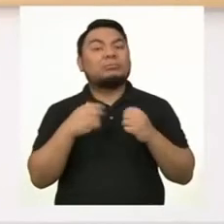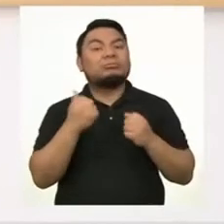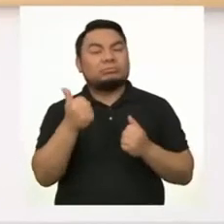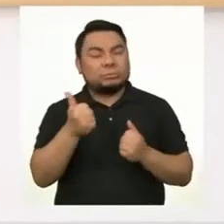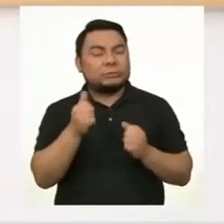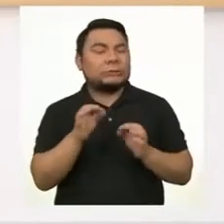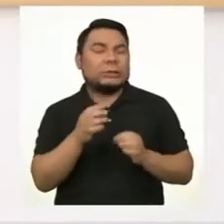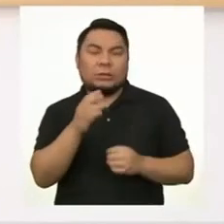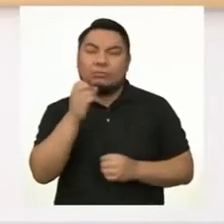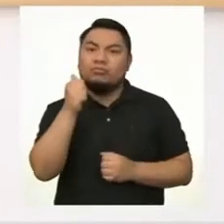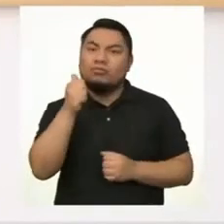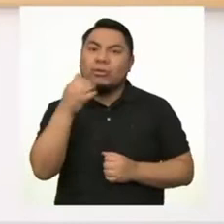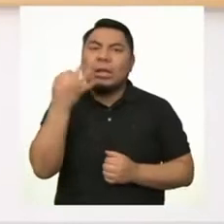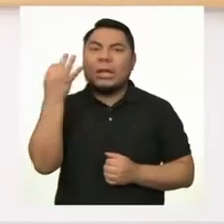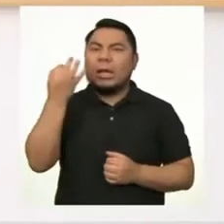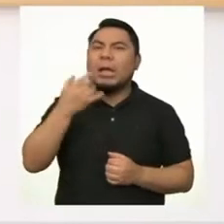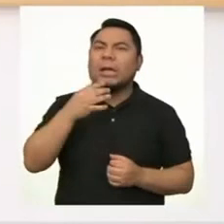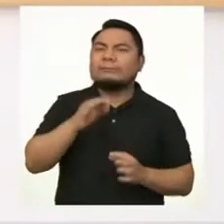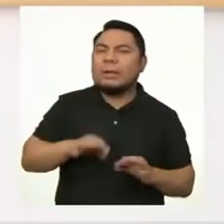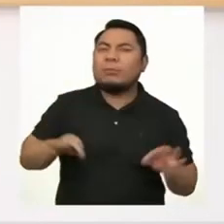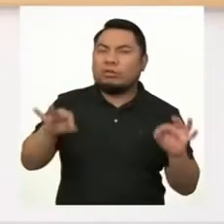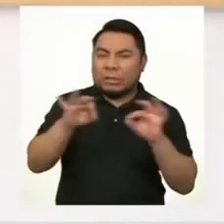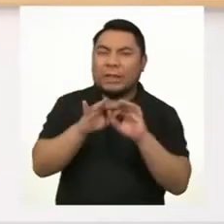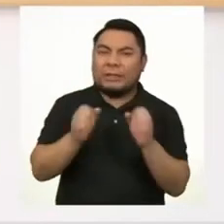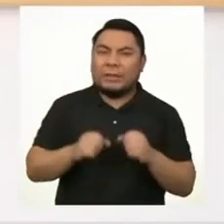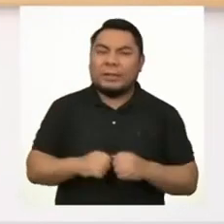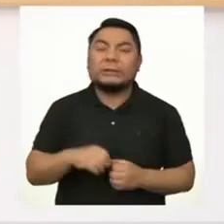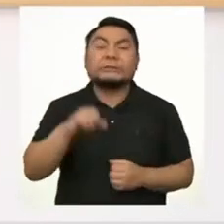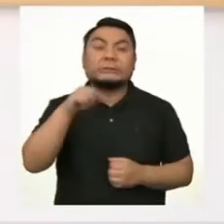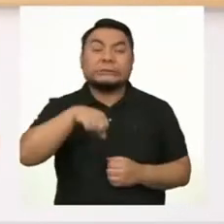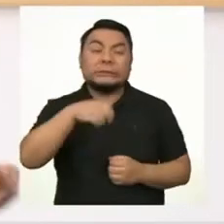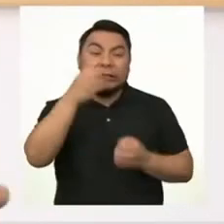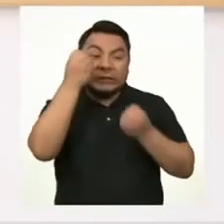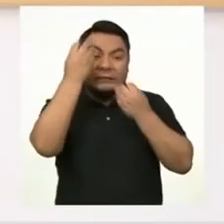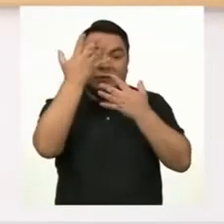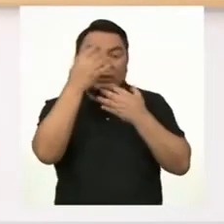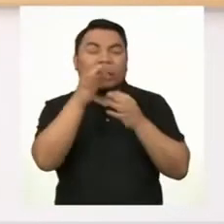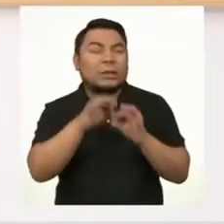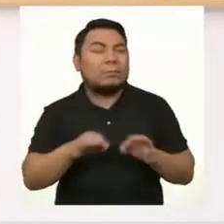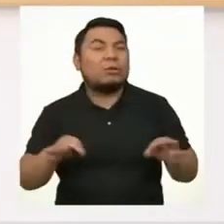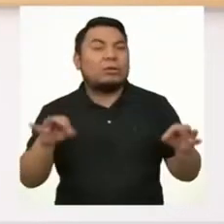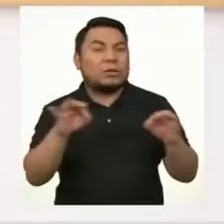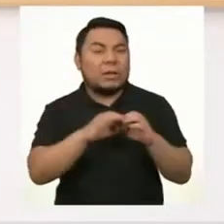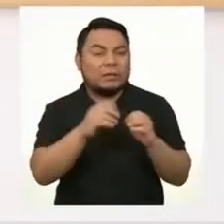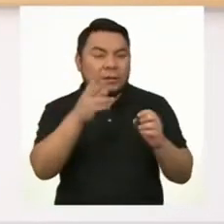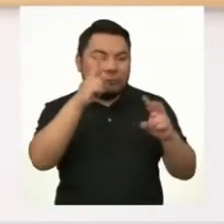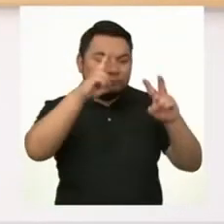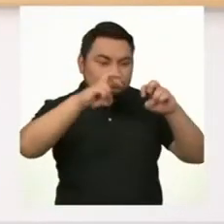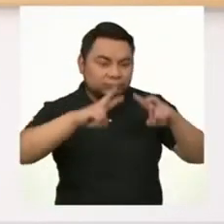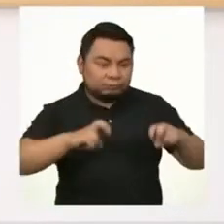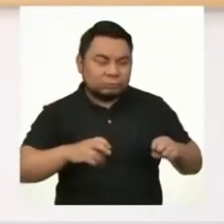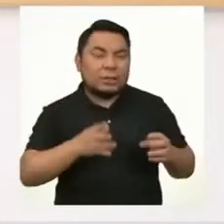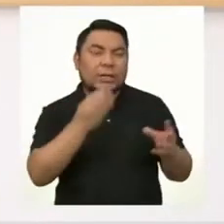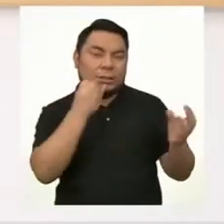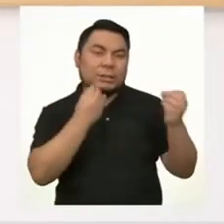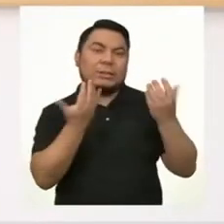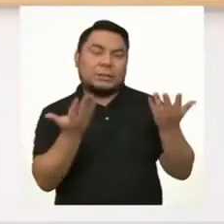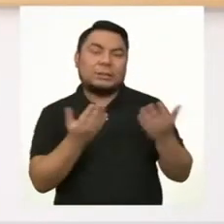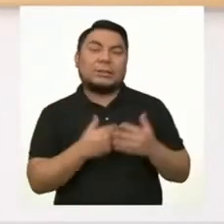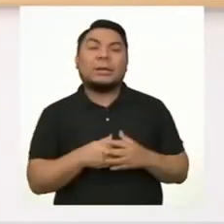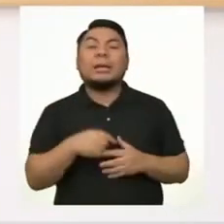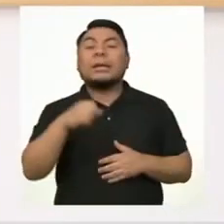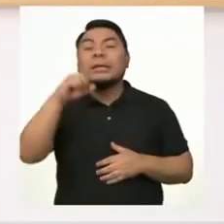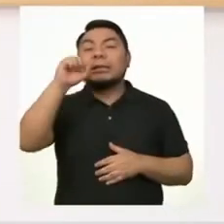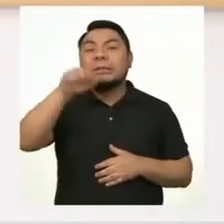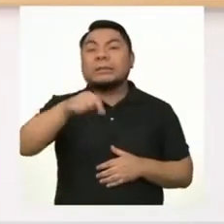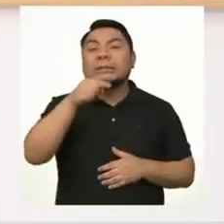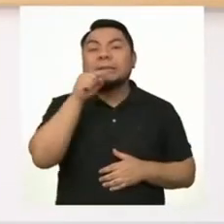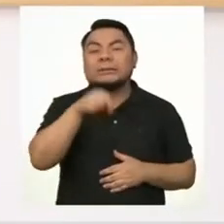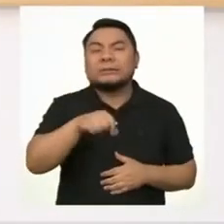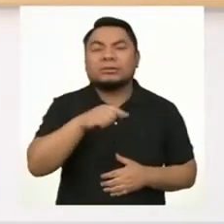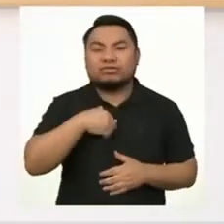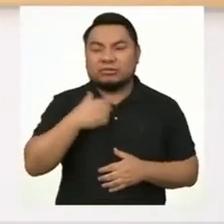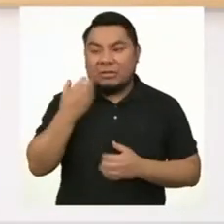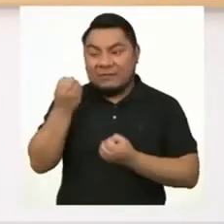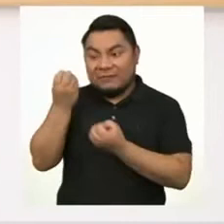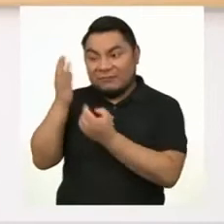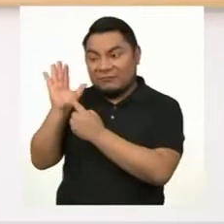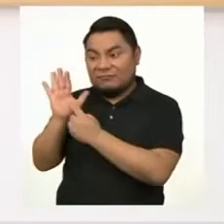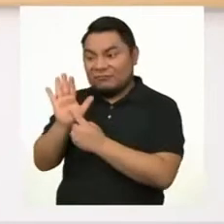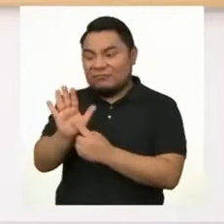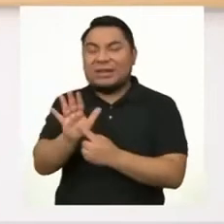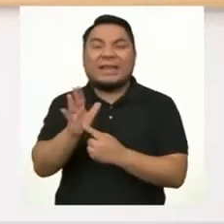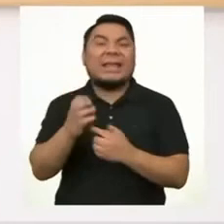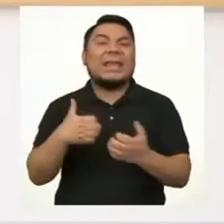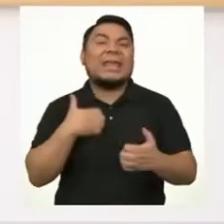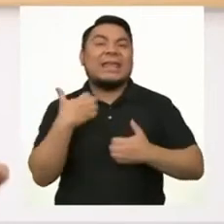Uy, claro, hay que ser responsables en la información que difundimos y justo tengo por aquí unas infografías sobre hábitos para llevar una